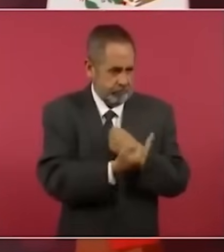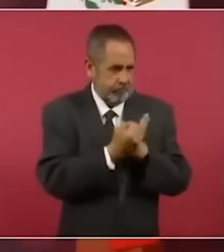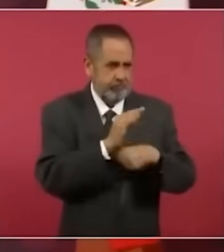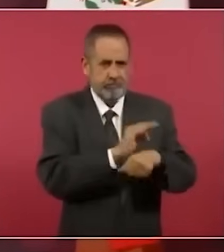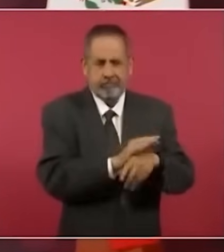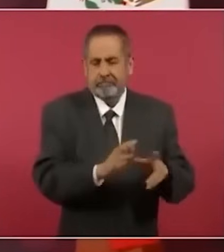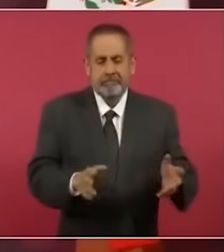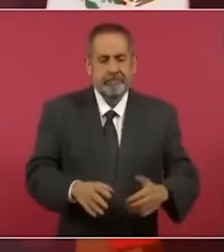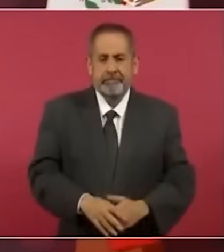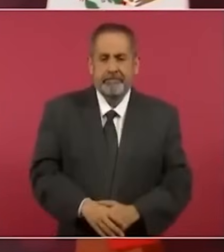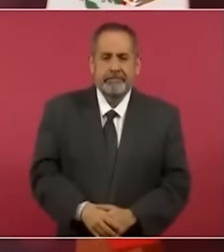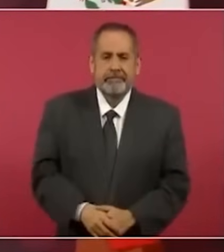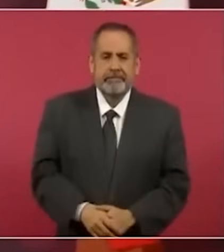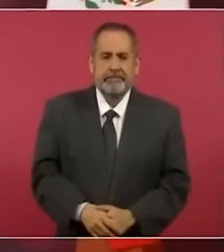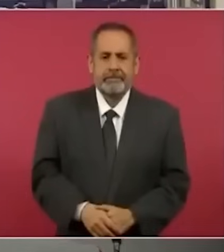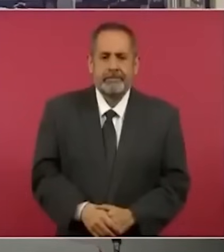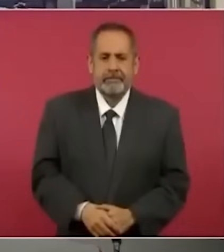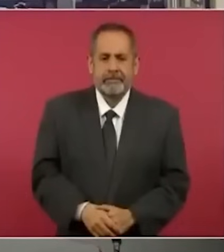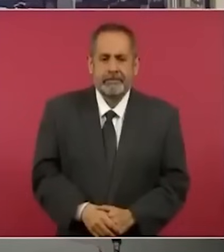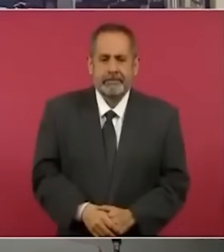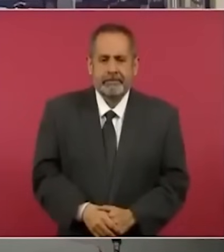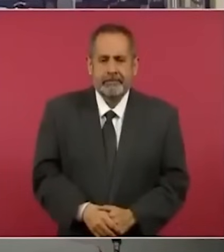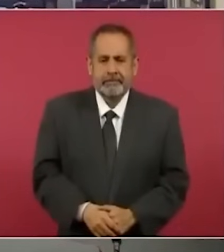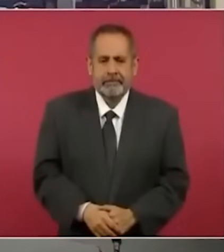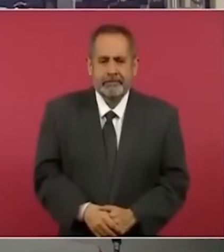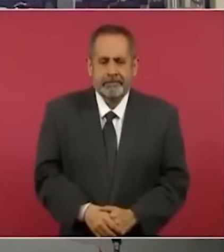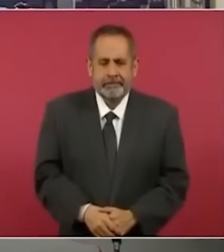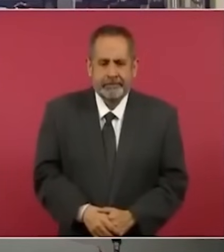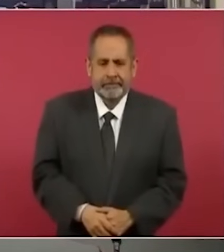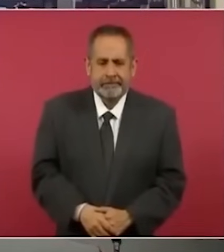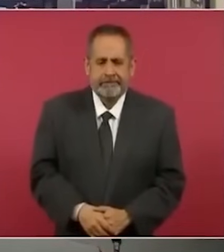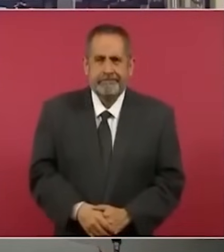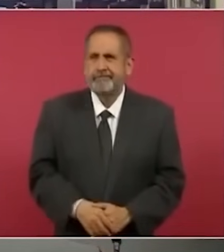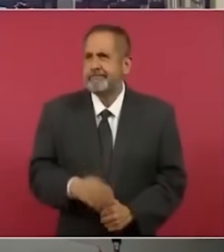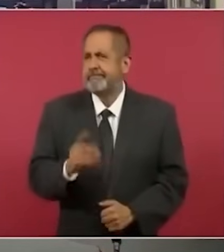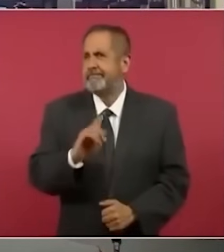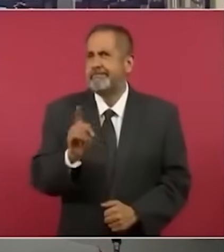¿Era una caja chica? No, es